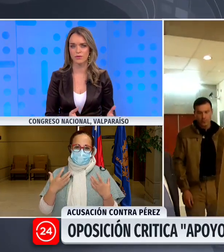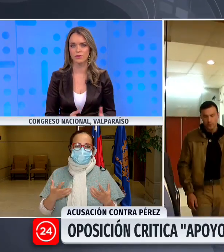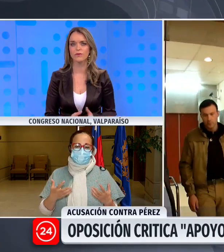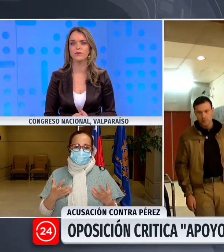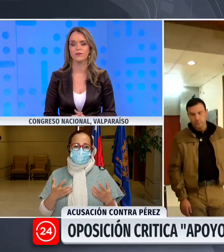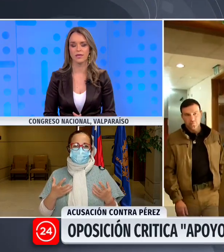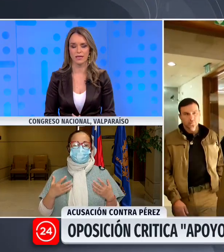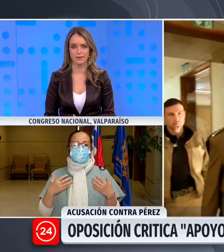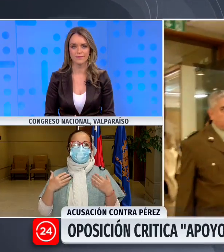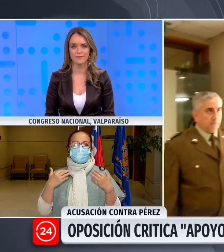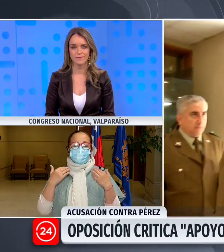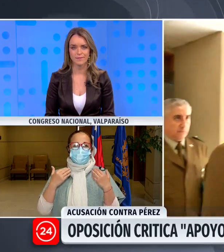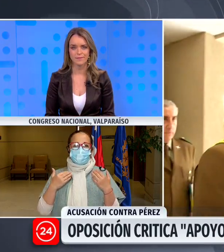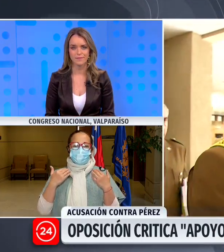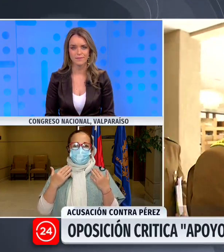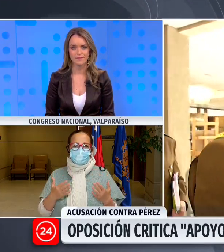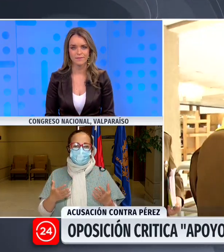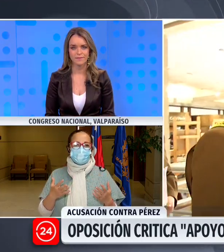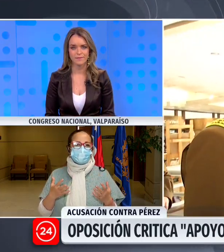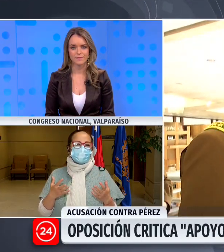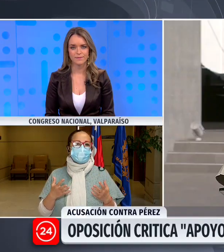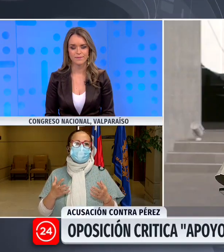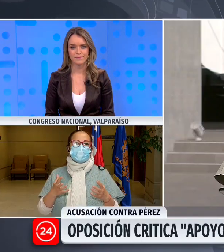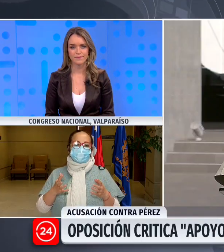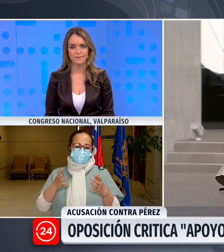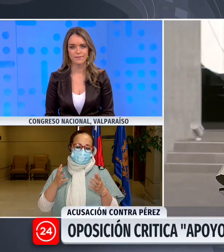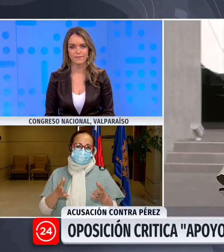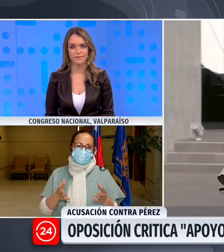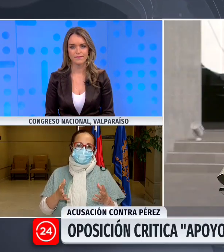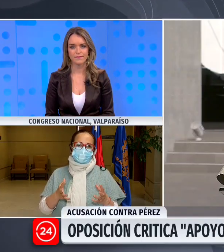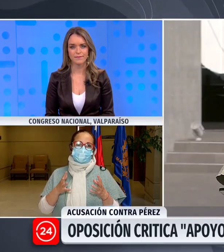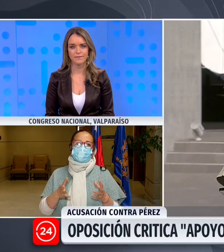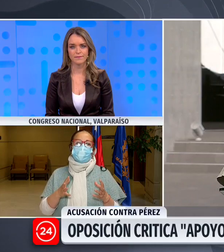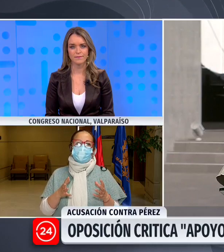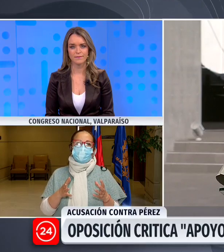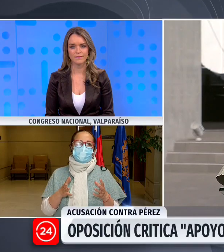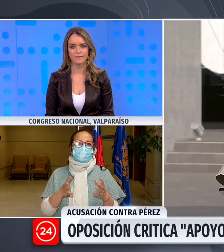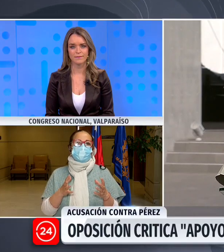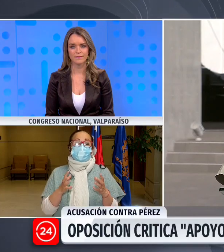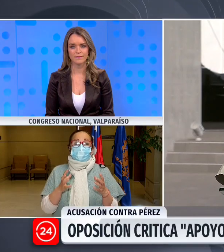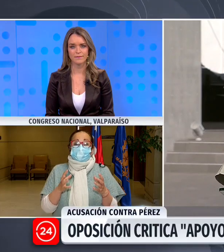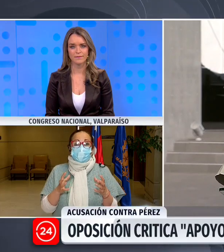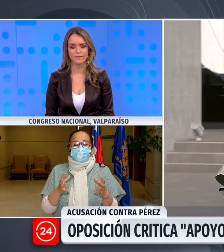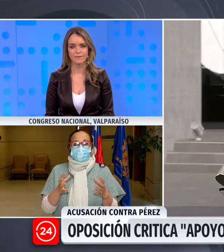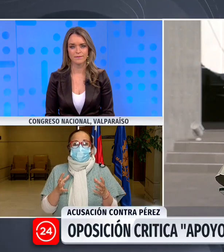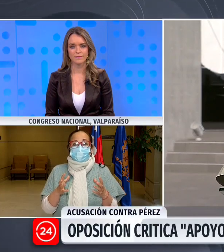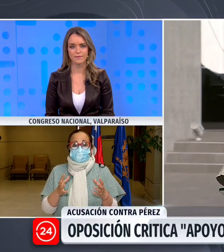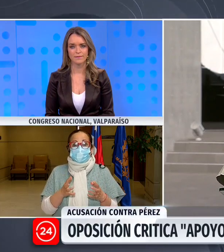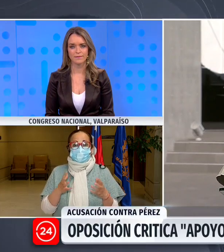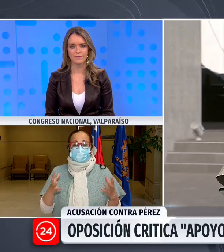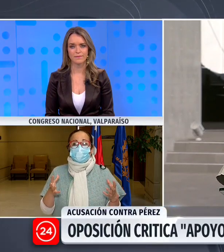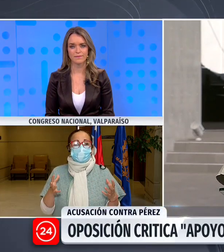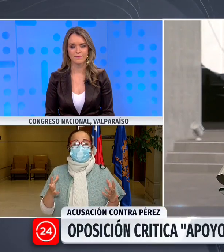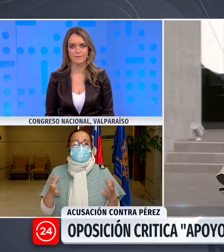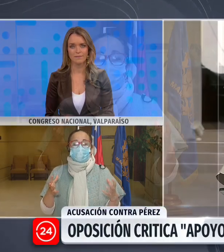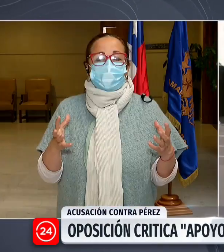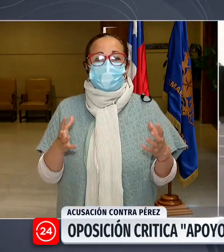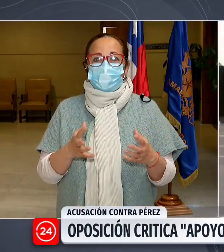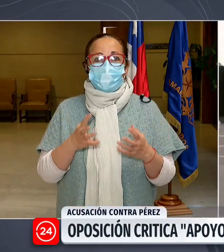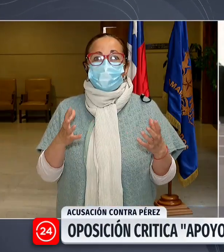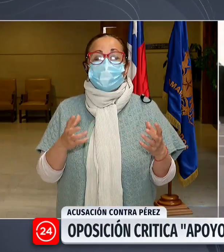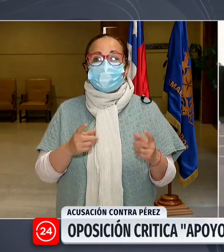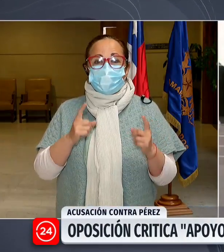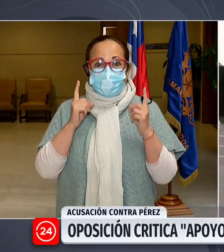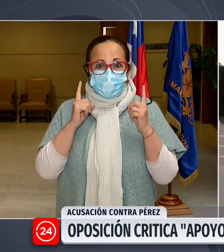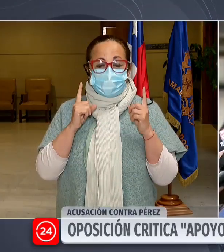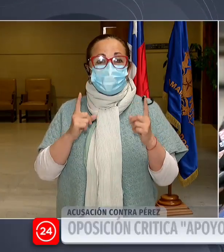acusación. Sigue la acusación. Ya. Yo creo que esto no es vinculante. Lo que sí sería, yo diría, primero, una señal para el país que